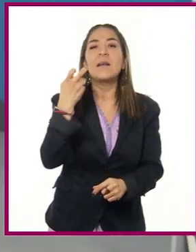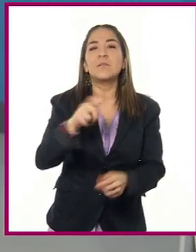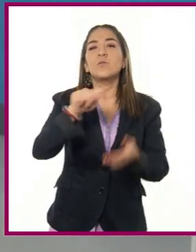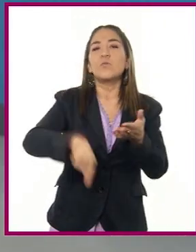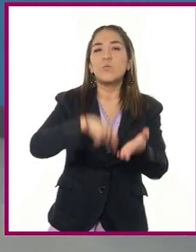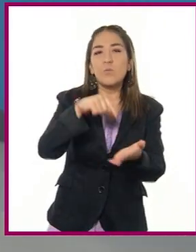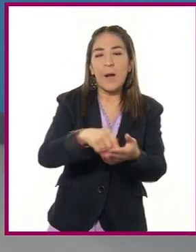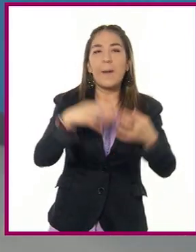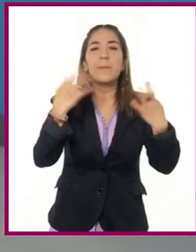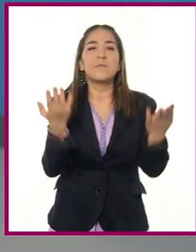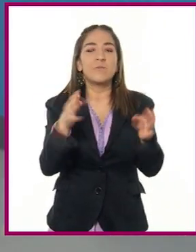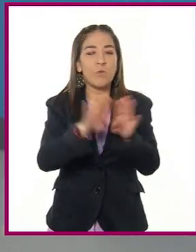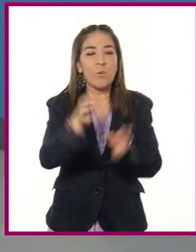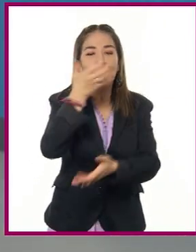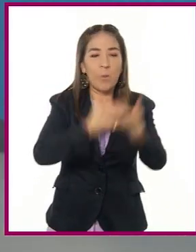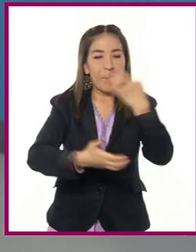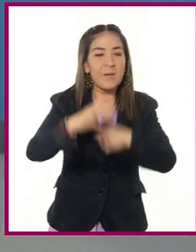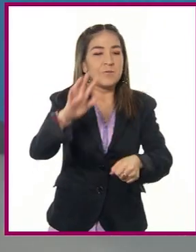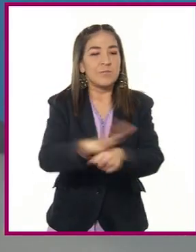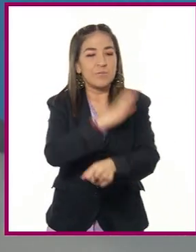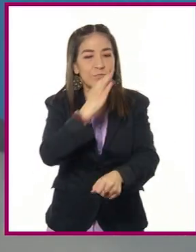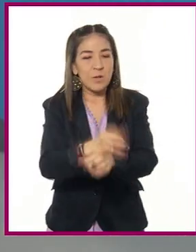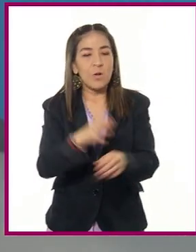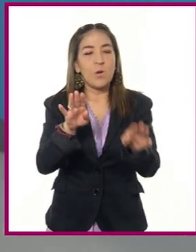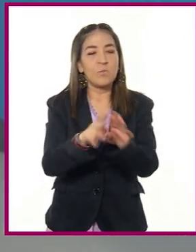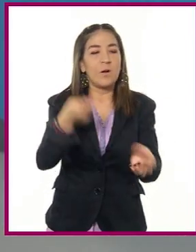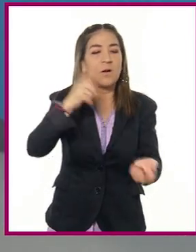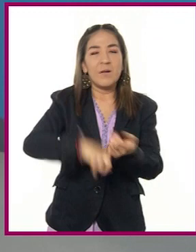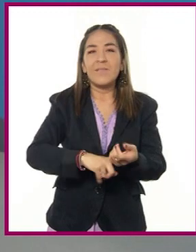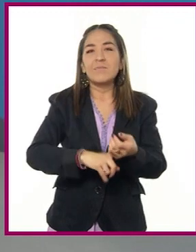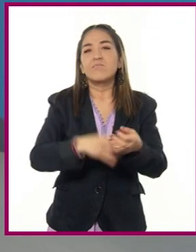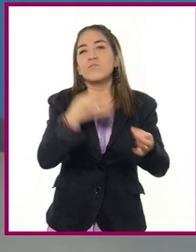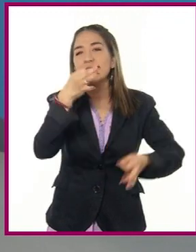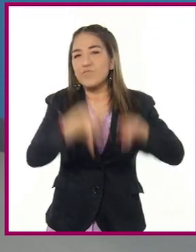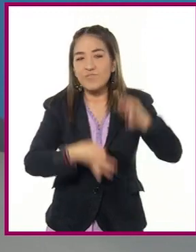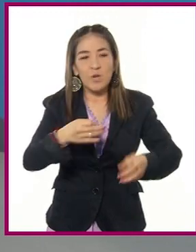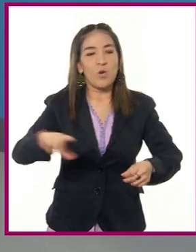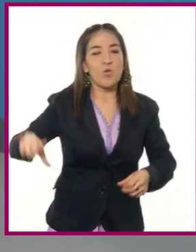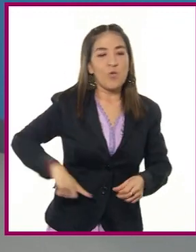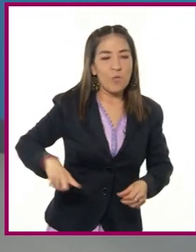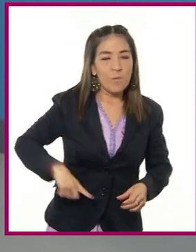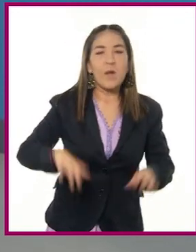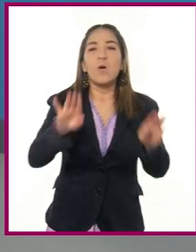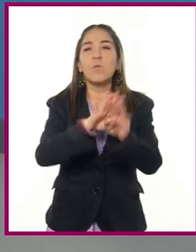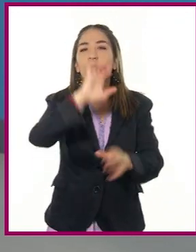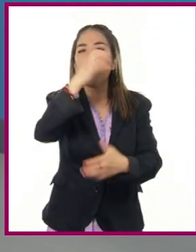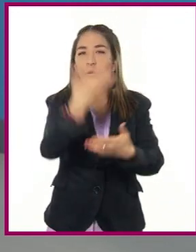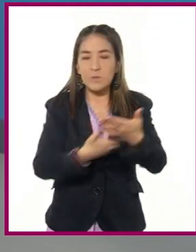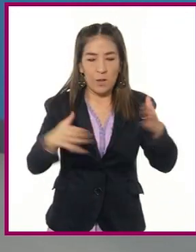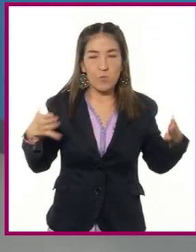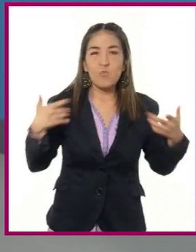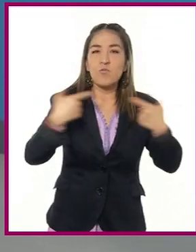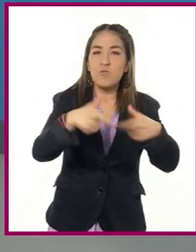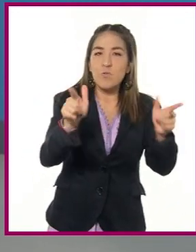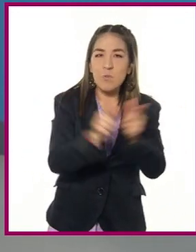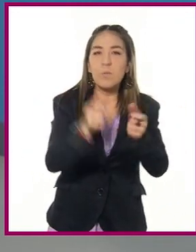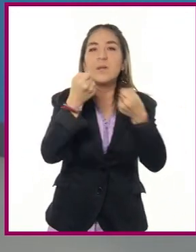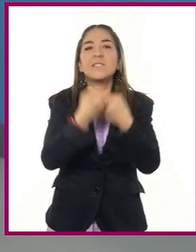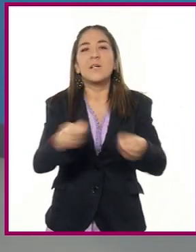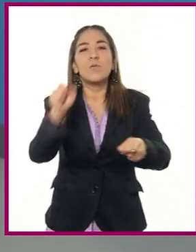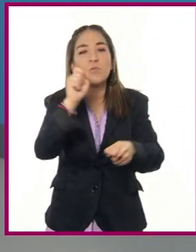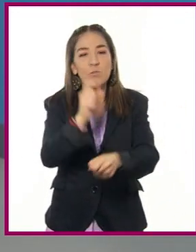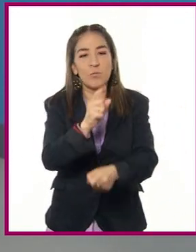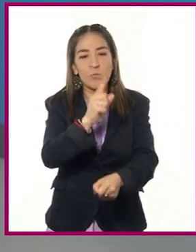regulados, fiscalidad progresiva, intervención estatal, contratos colectivos, seguridad social,